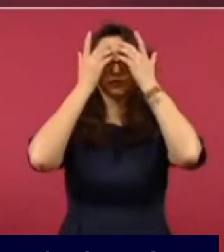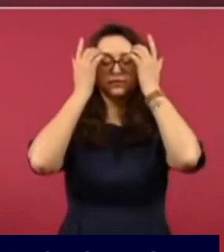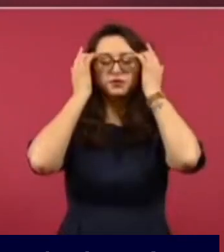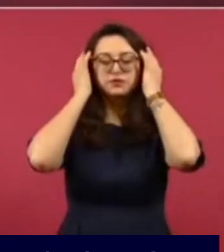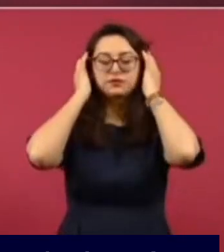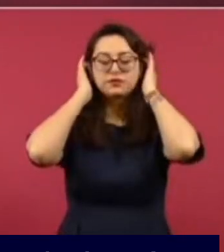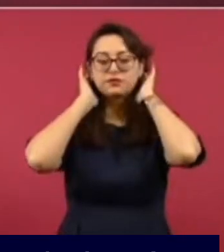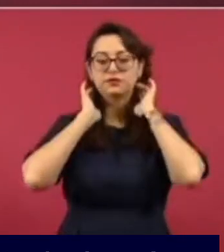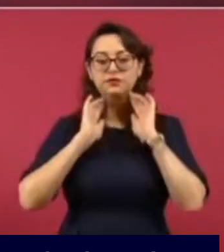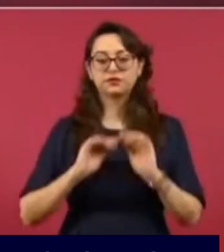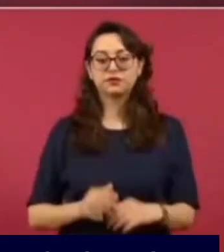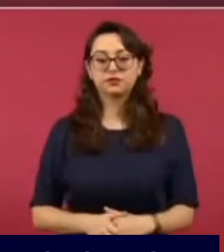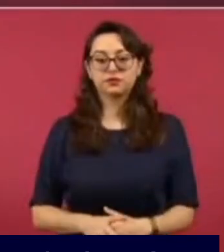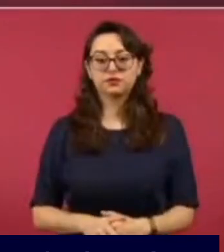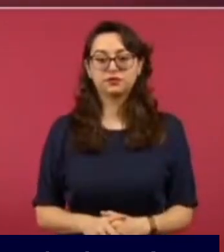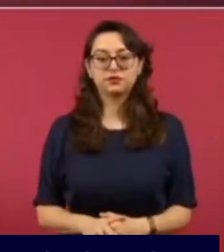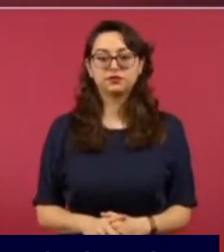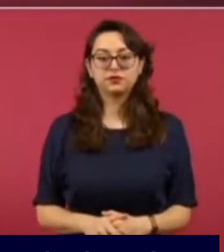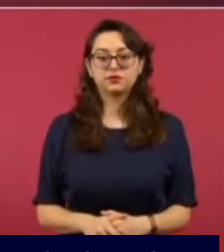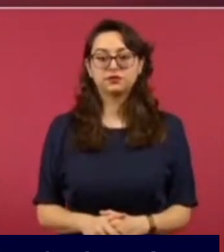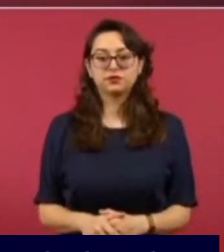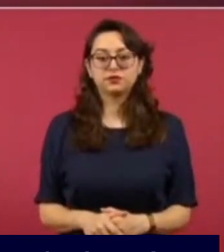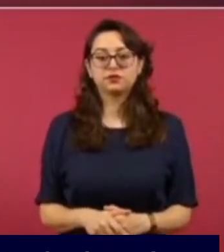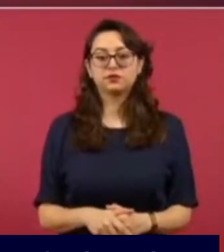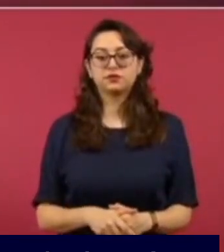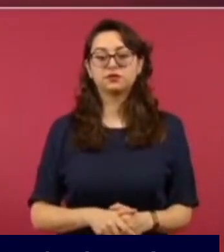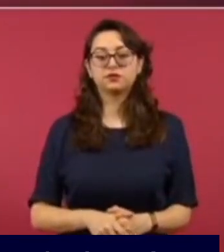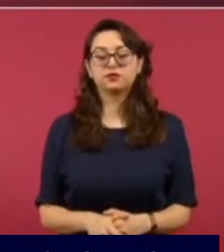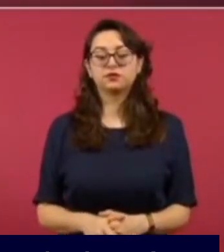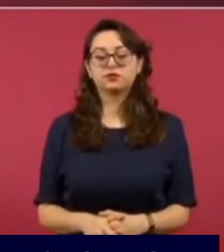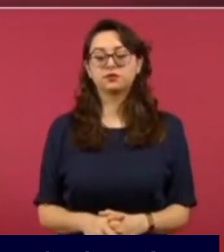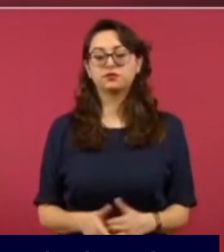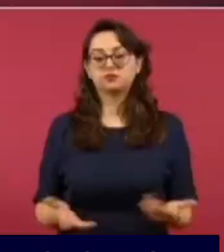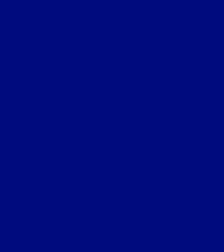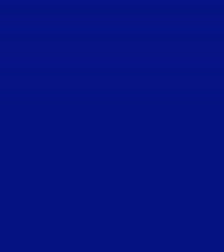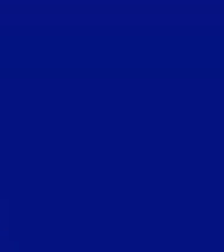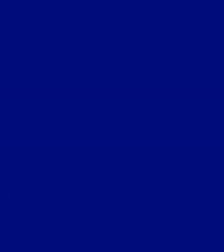versión del gobierno que represento.